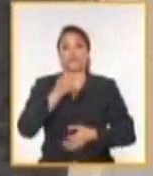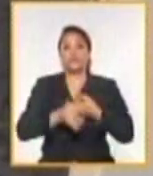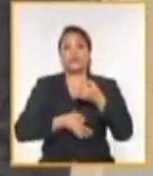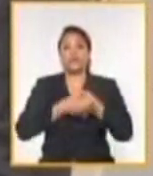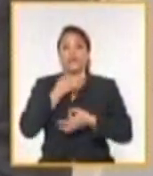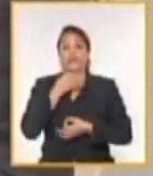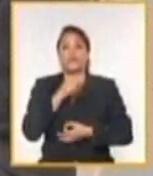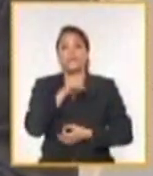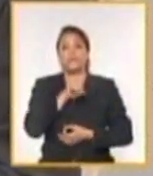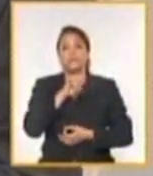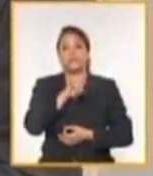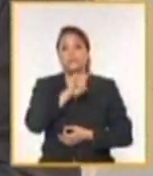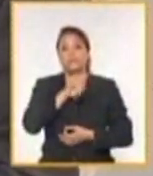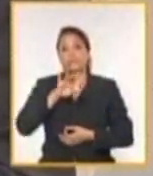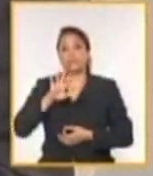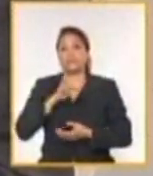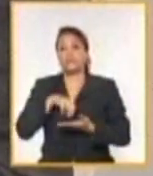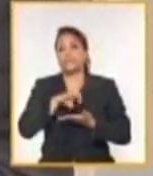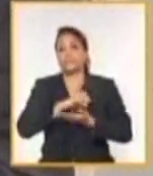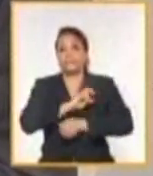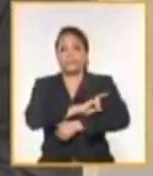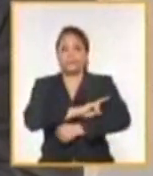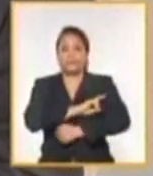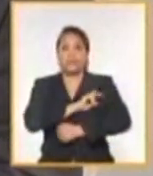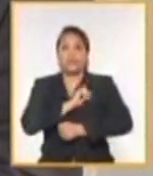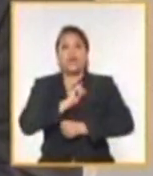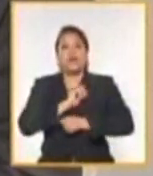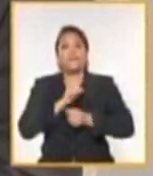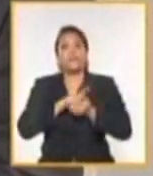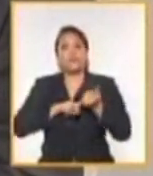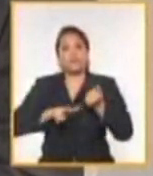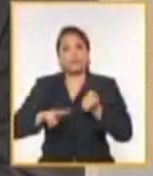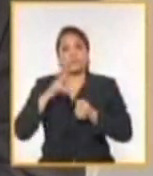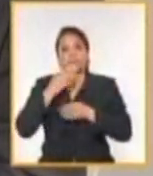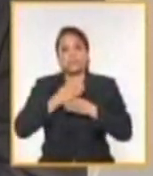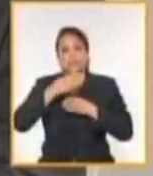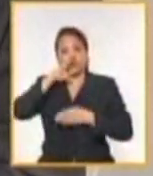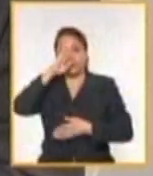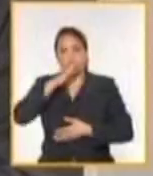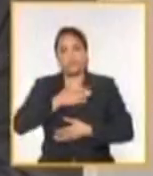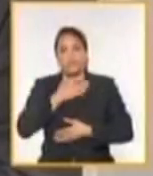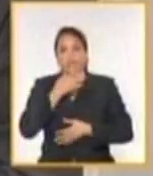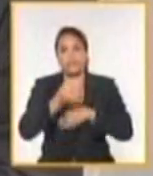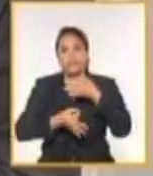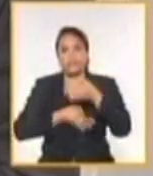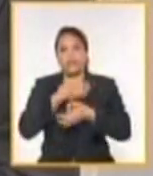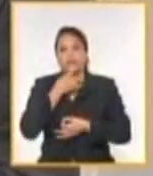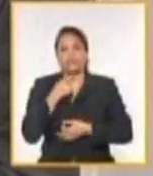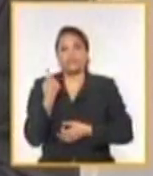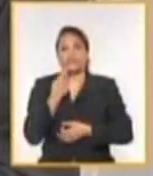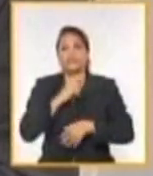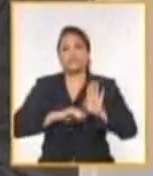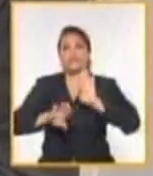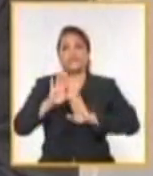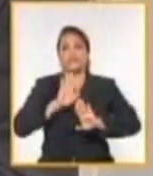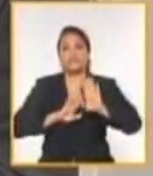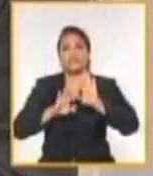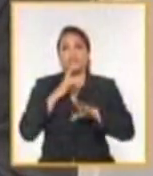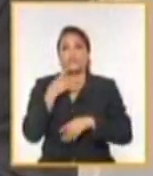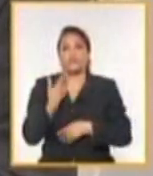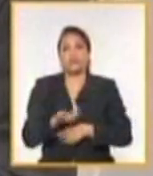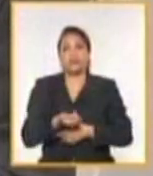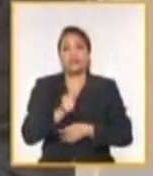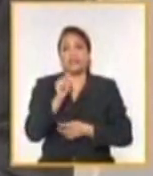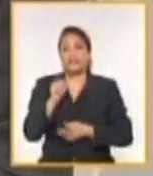en Santiago de Cuba, en la conferencia internacional que organizamos. Él decía, estamos defendiendo la utopía que la humanidad